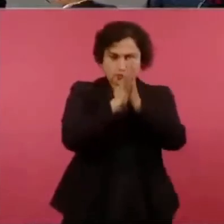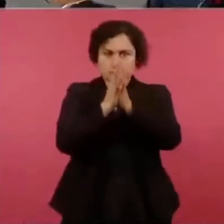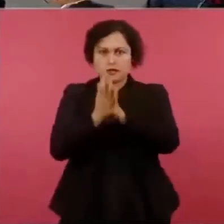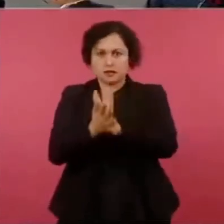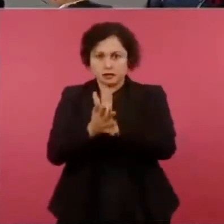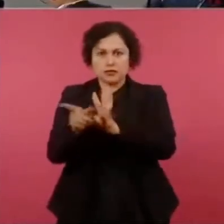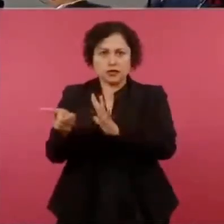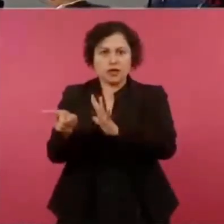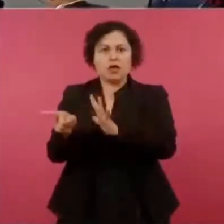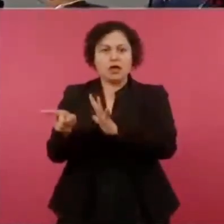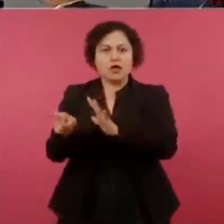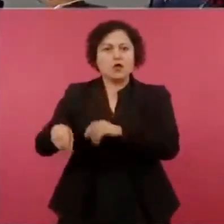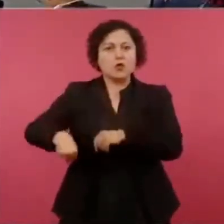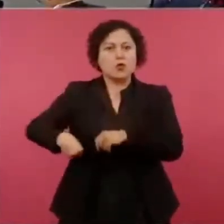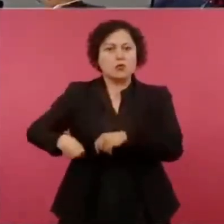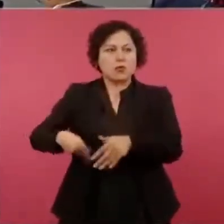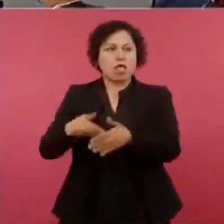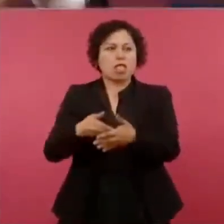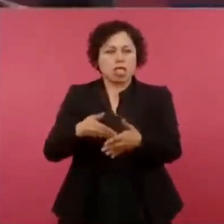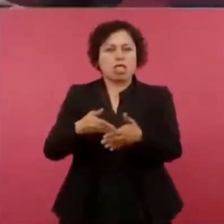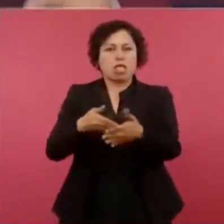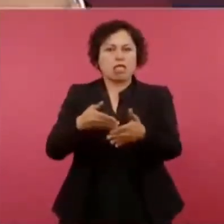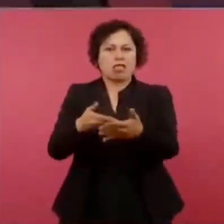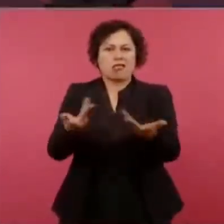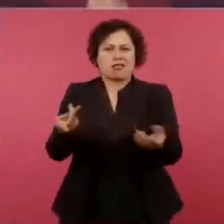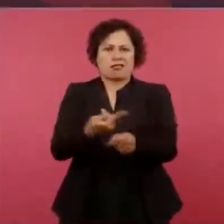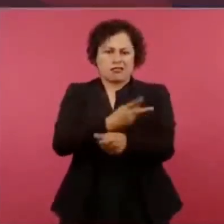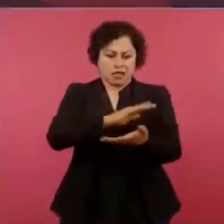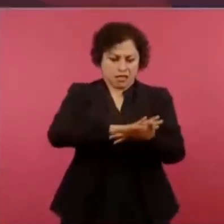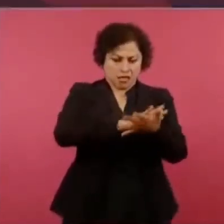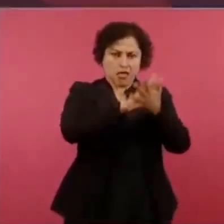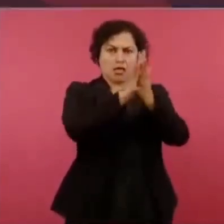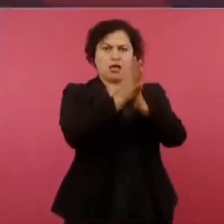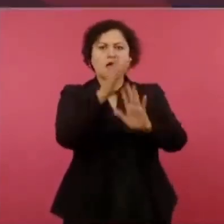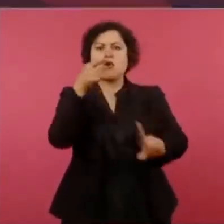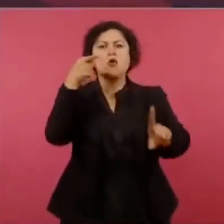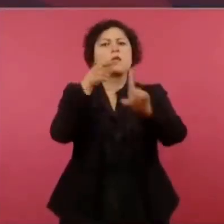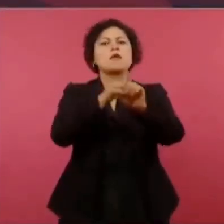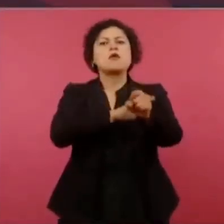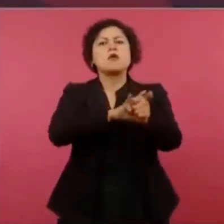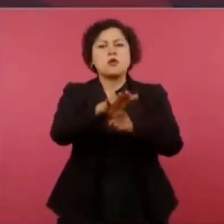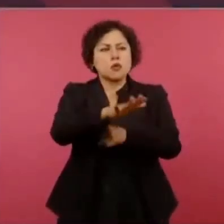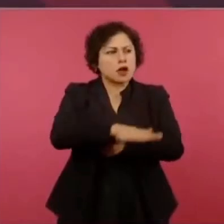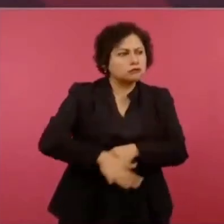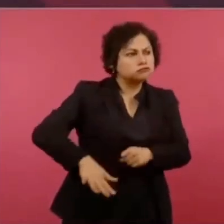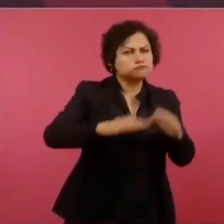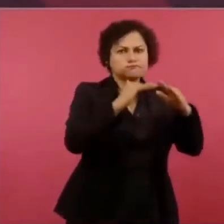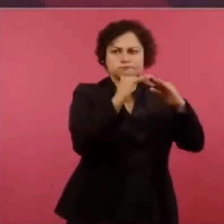de buscar una sociedad más justa, más igualitaria, más fraterna,